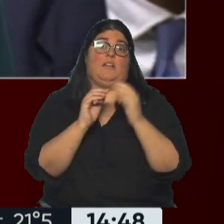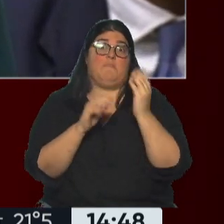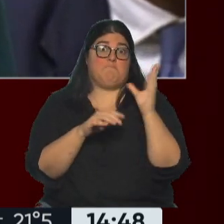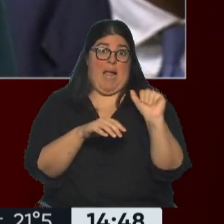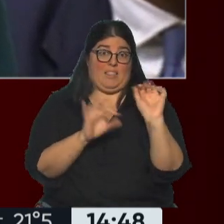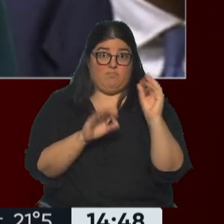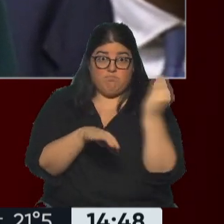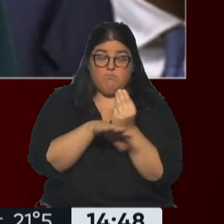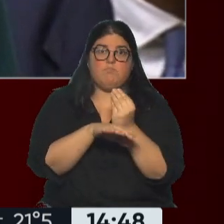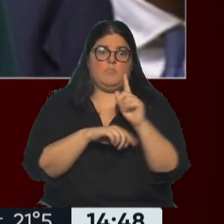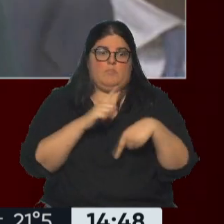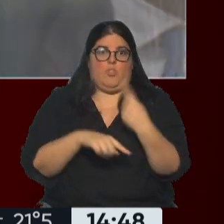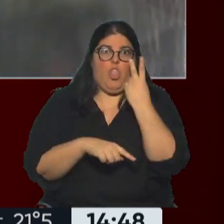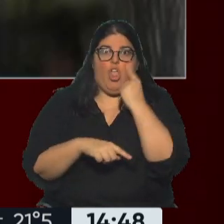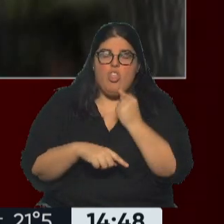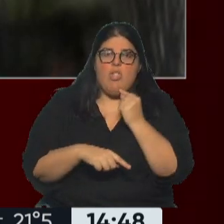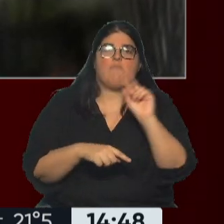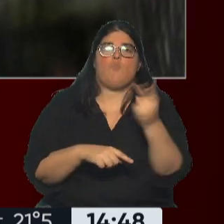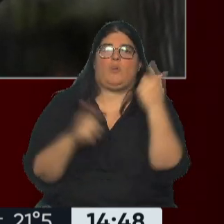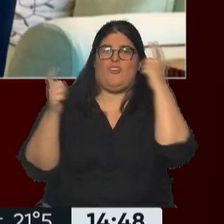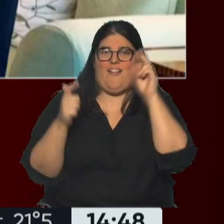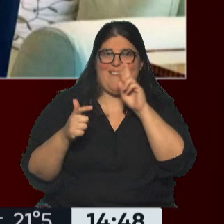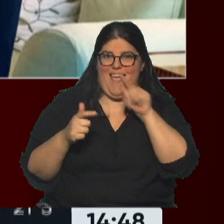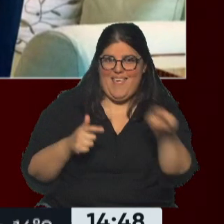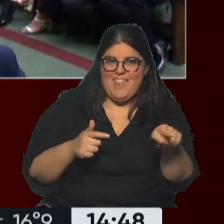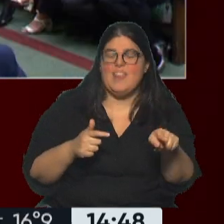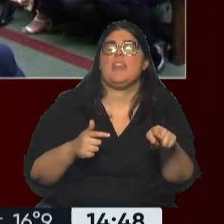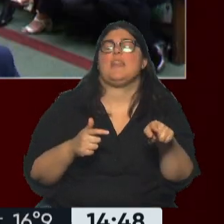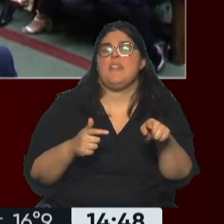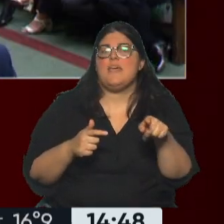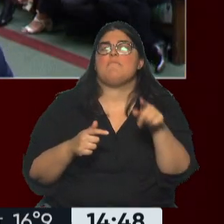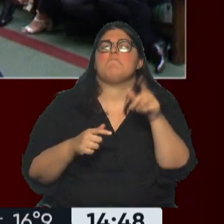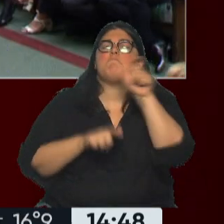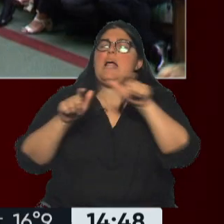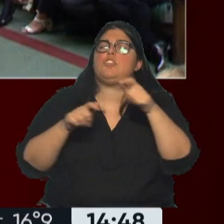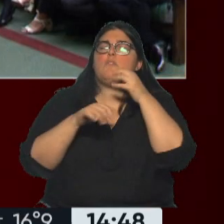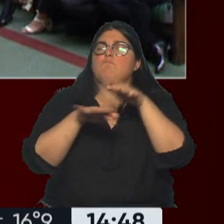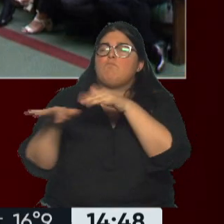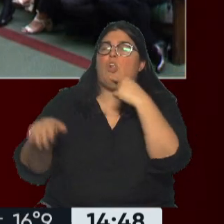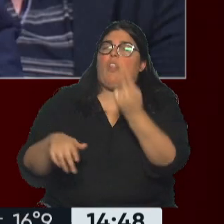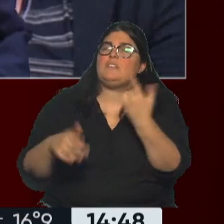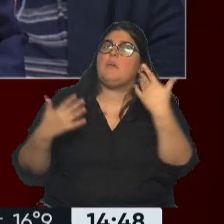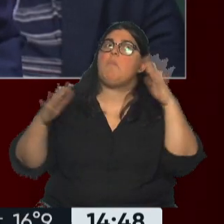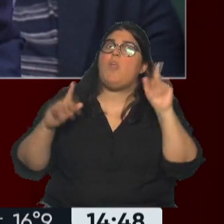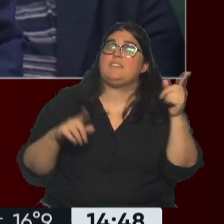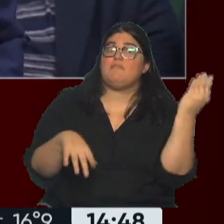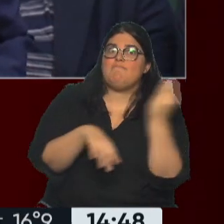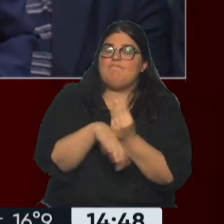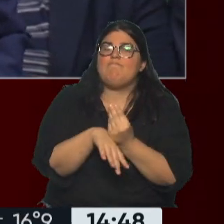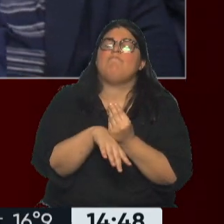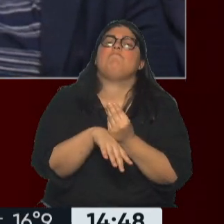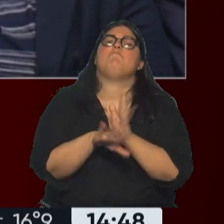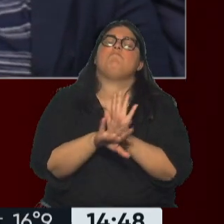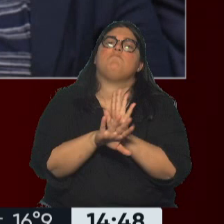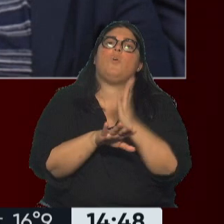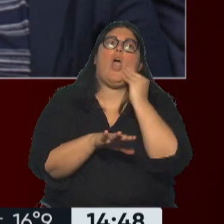reina. Vamos a ver, hay quienes hablan también de que puede ser un acontecimiento que por su peso histórico y por la potencia que tiene